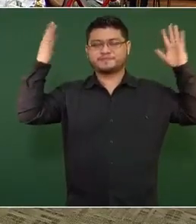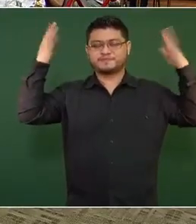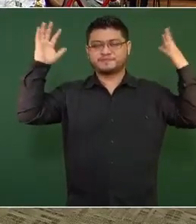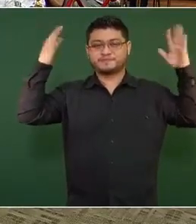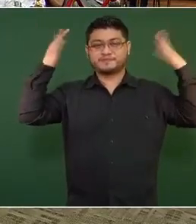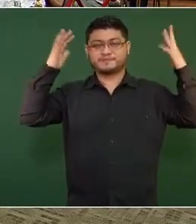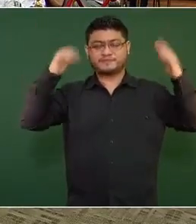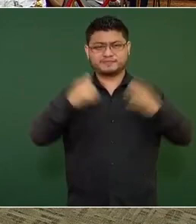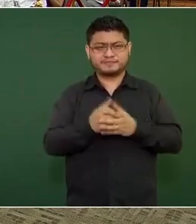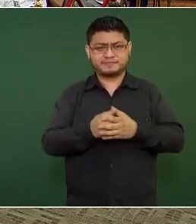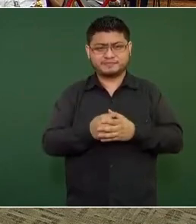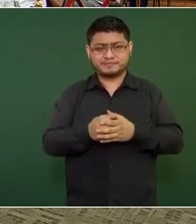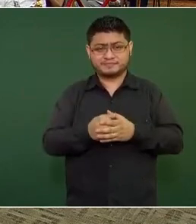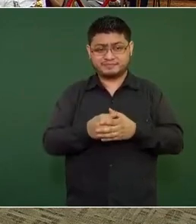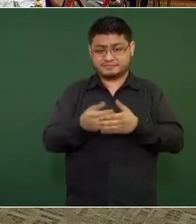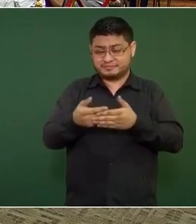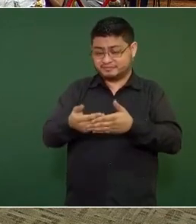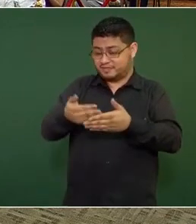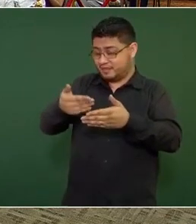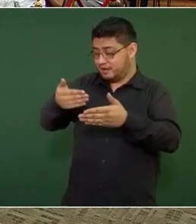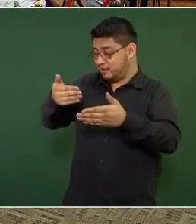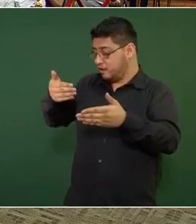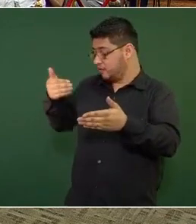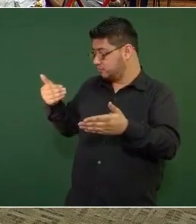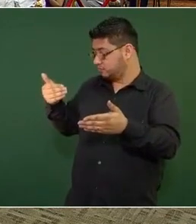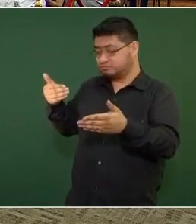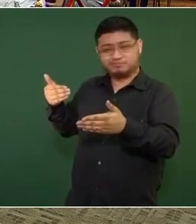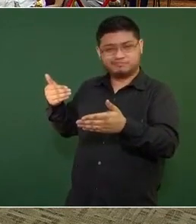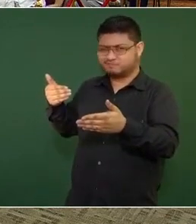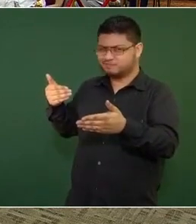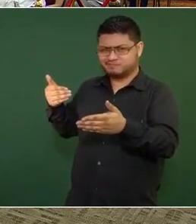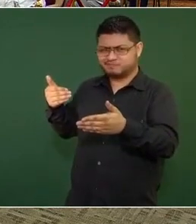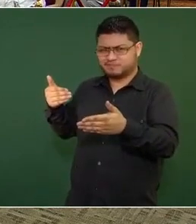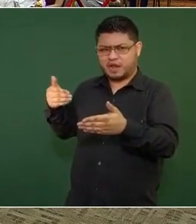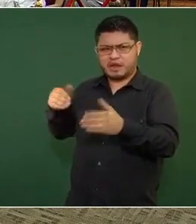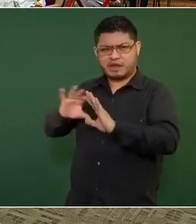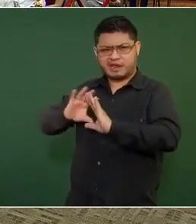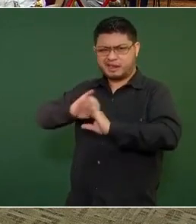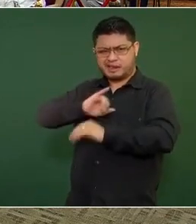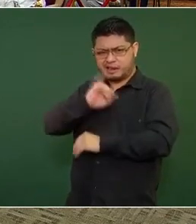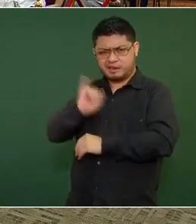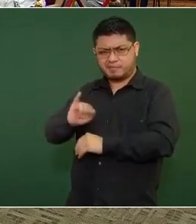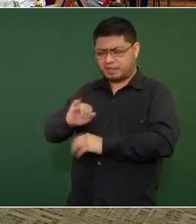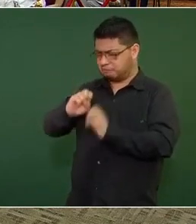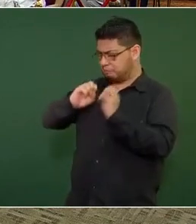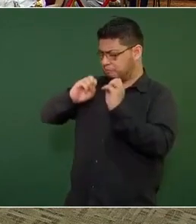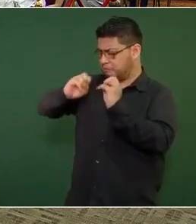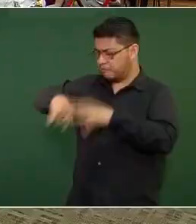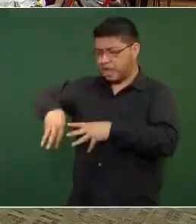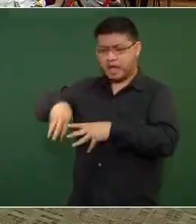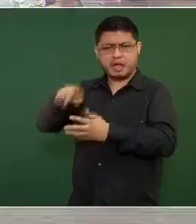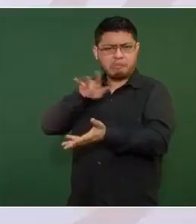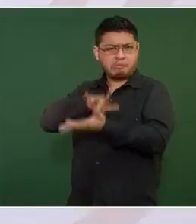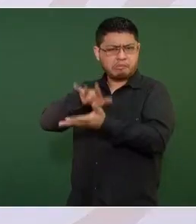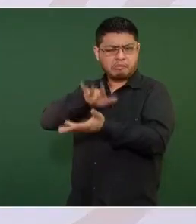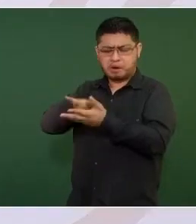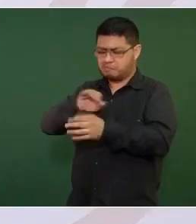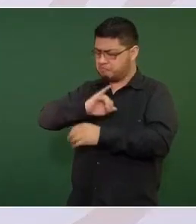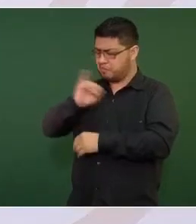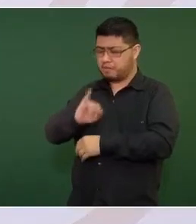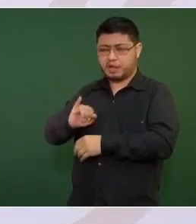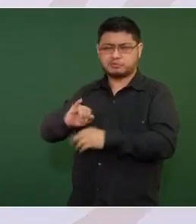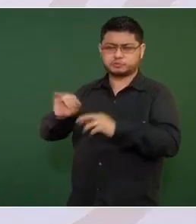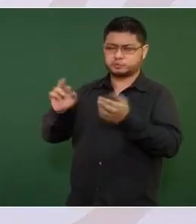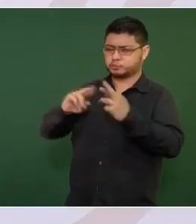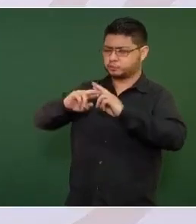Nunca hemos dejado de apoyar a damnificados por inundaciones, derrumbes, incendios